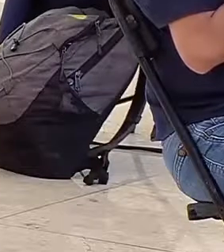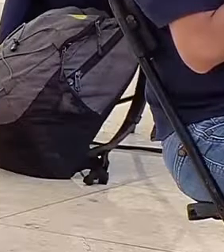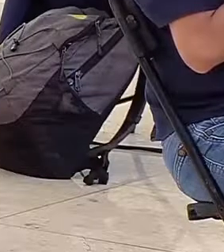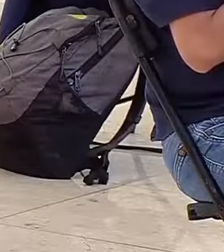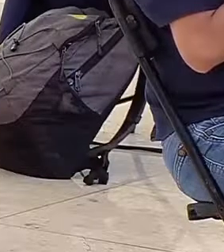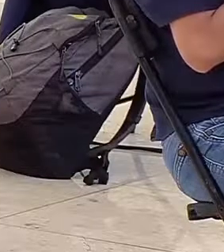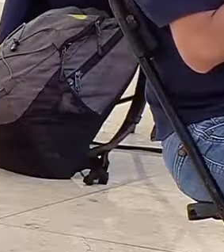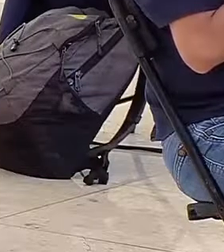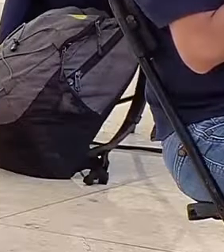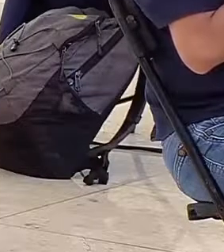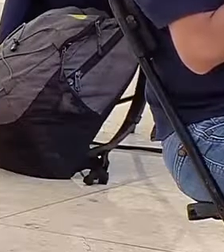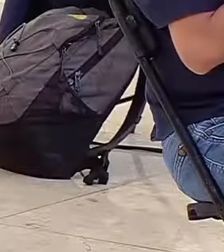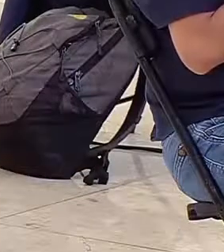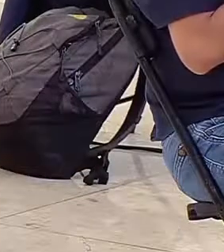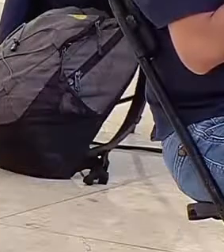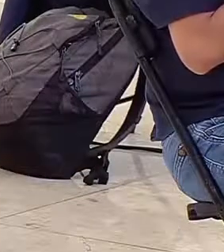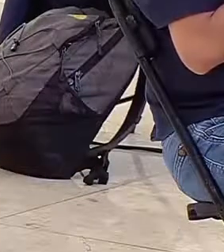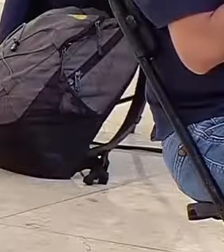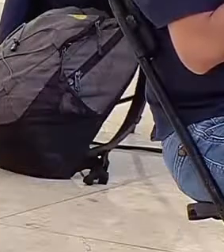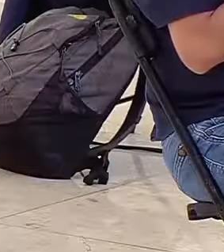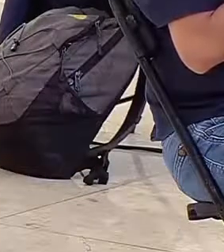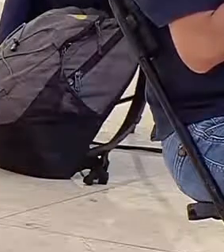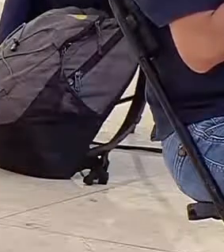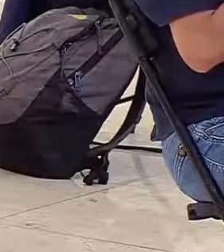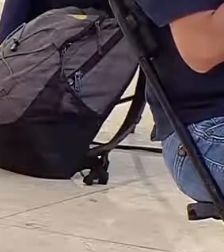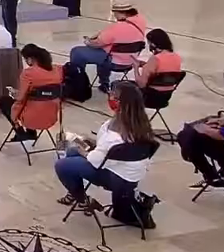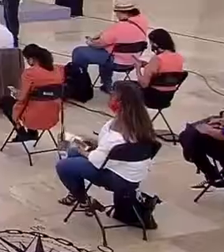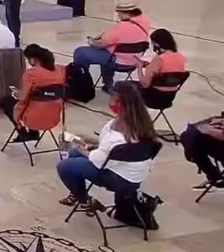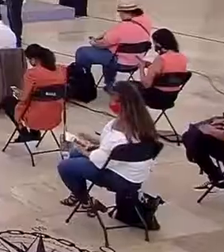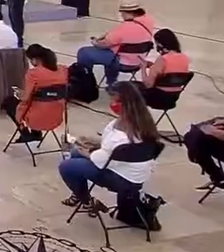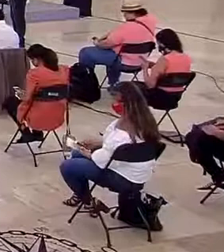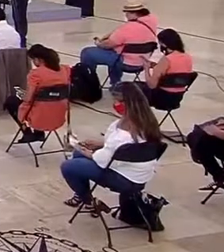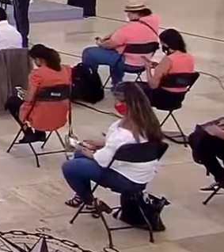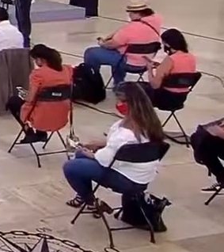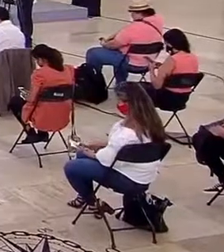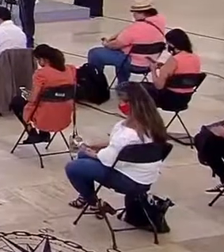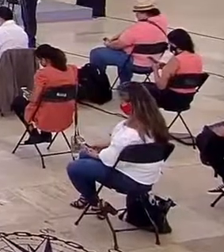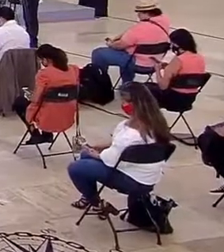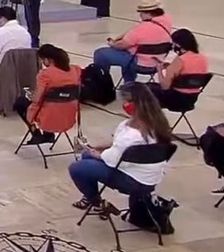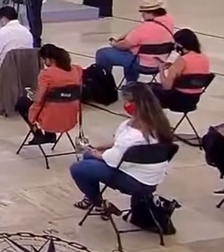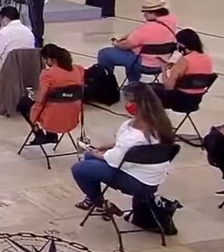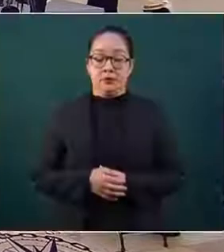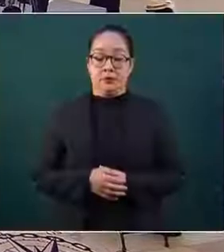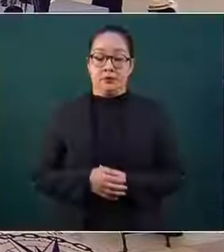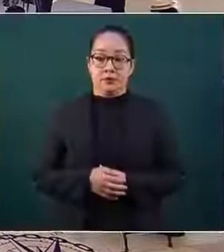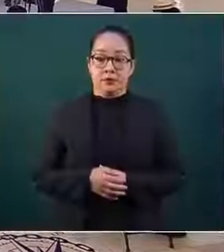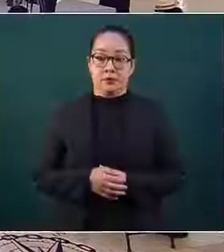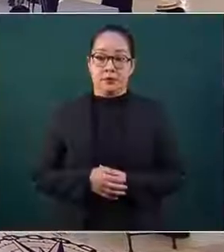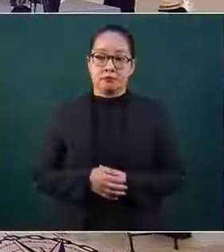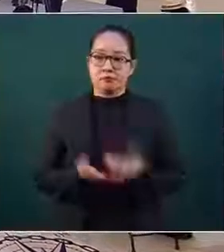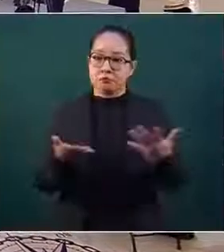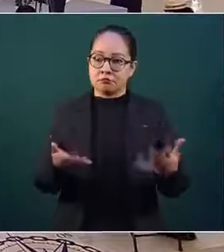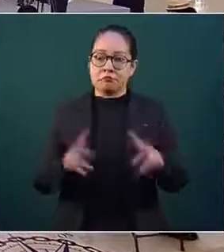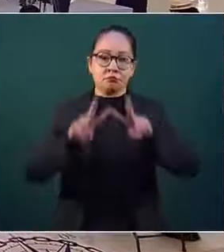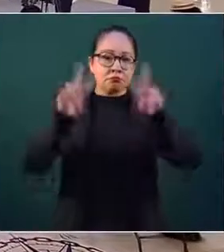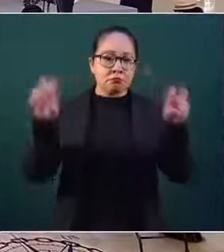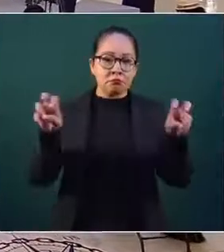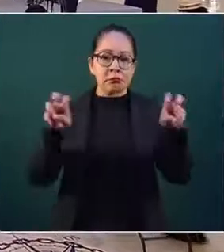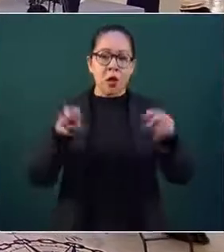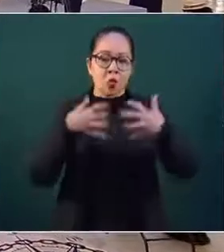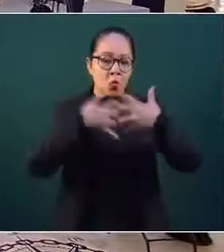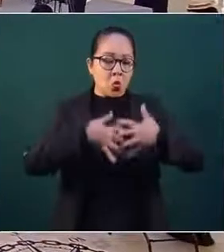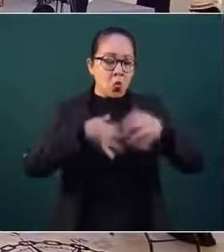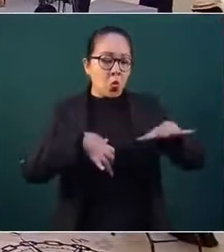una planta de esta naturaleza tiene una vida activa de 20 a 40 años. Me gustaría saber qué informe tienen en